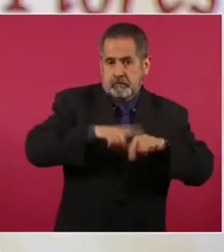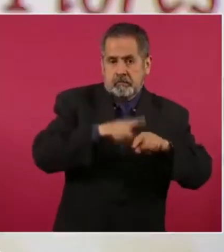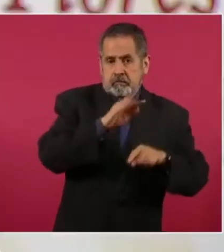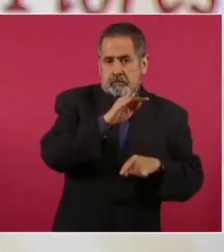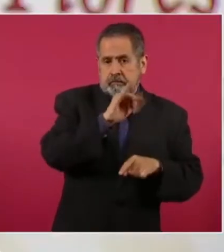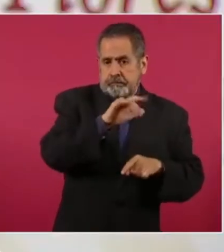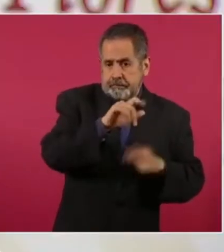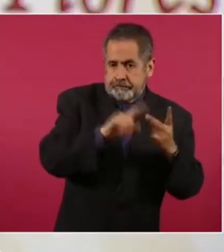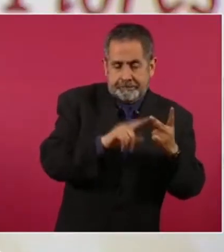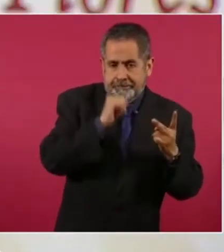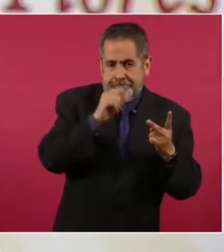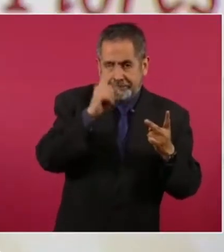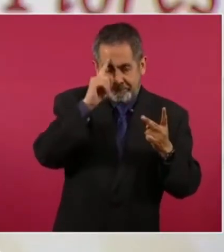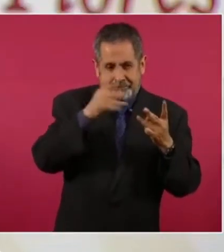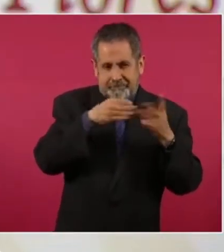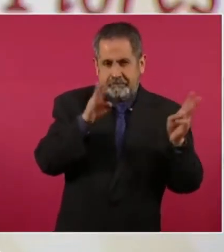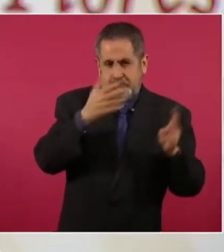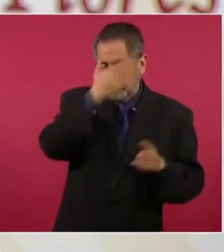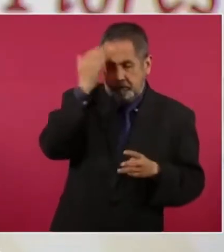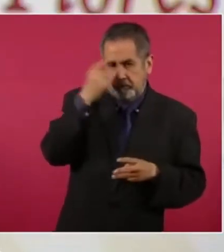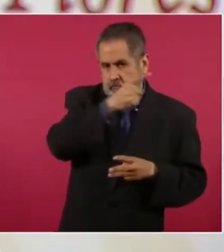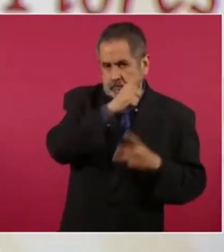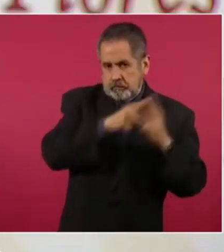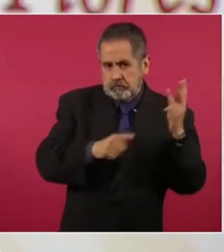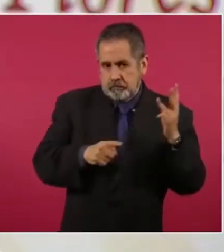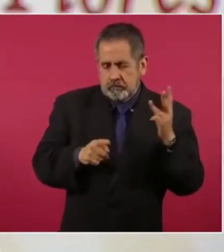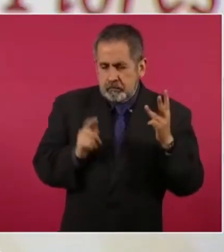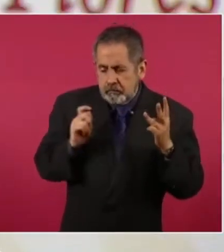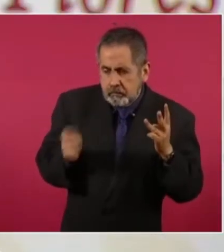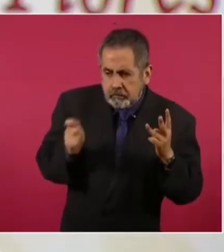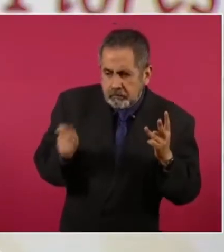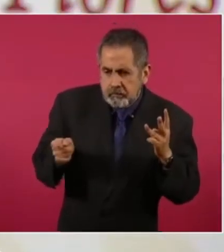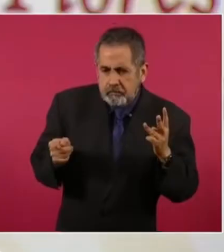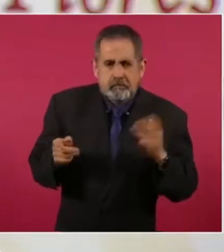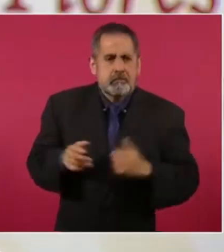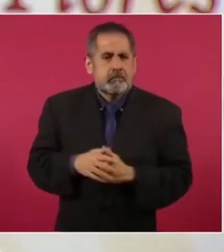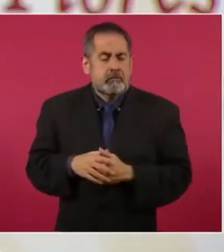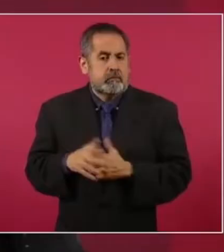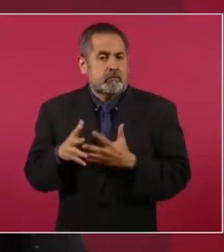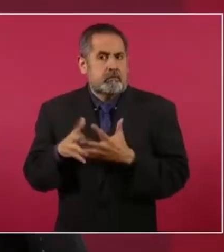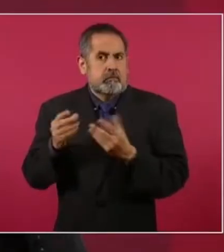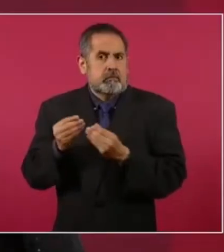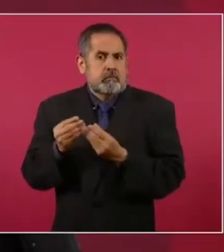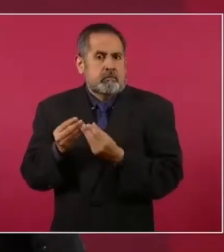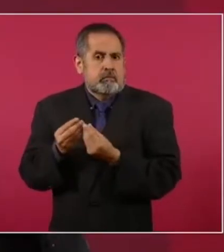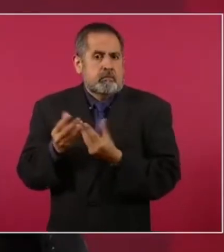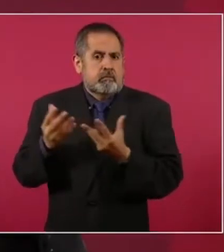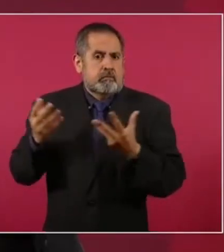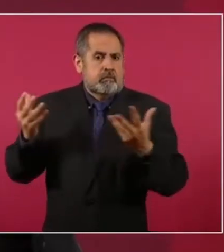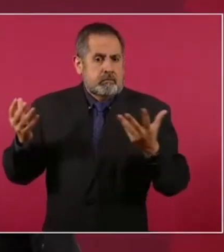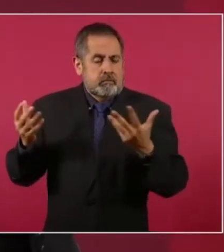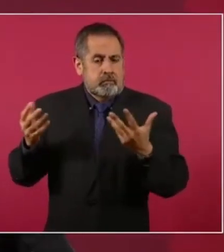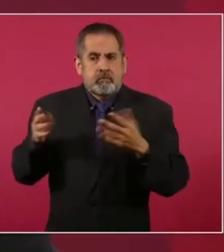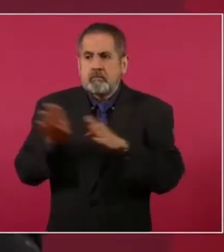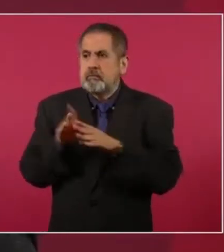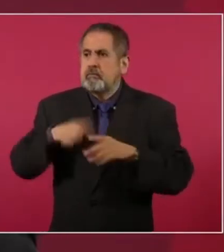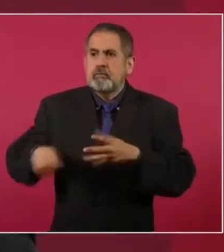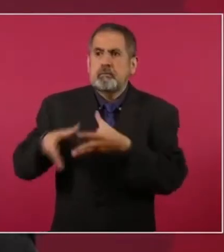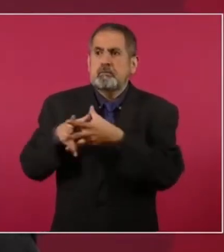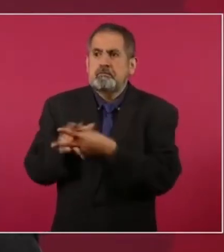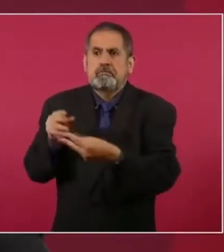general, ni creo yo el secretario de Seguridad de los Estados Unidos, de la dimensión de las